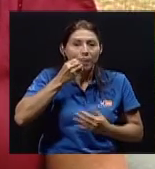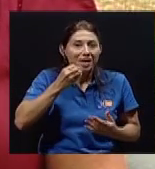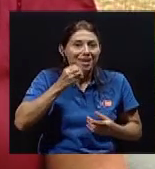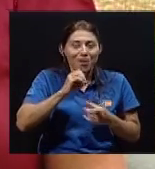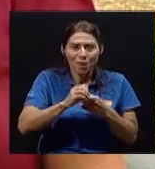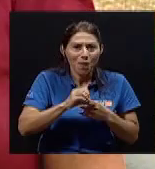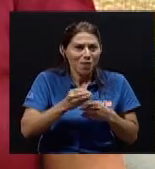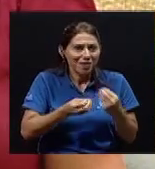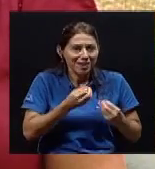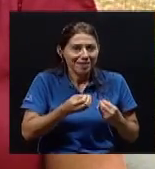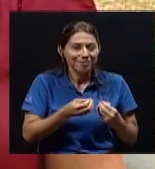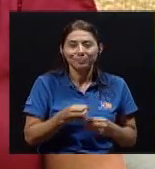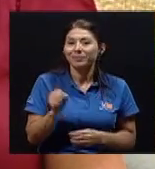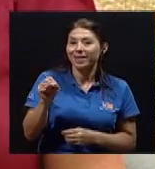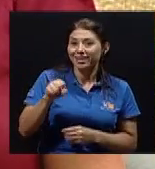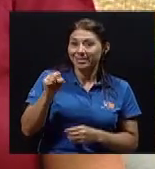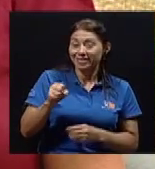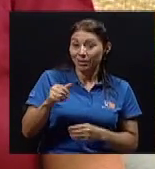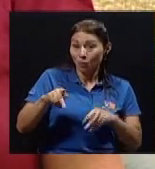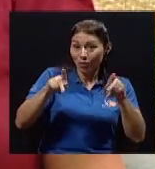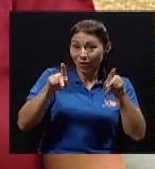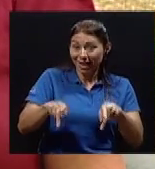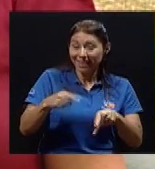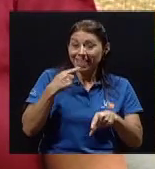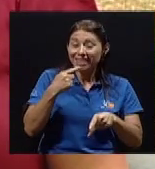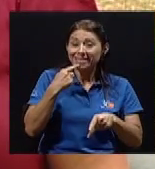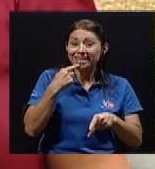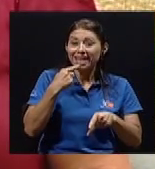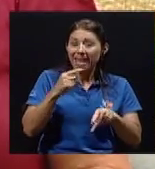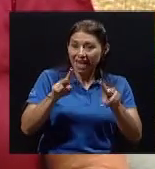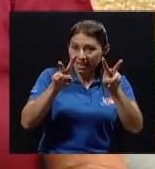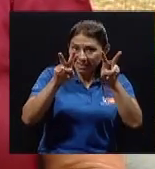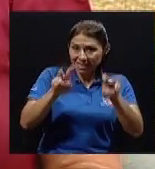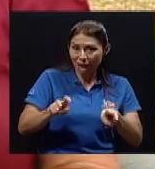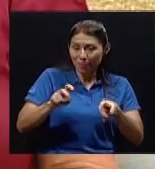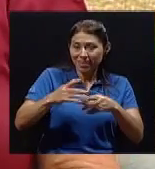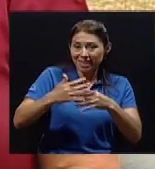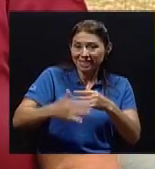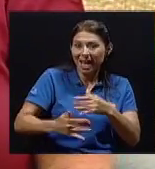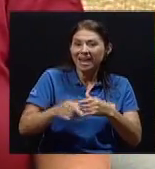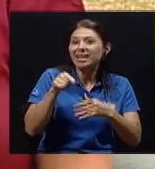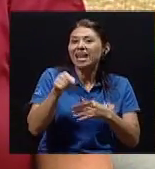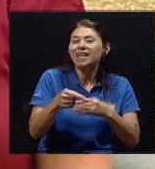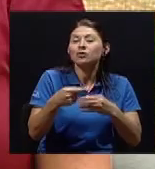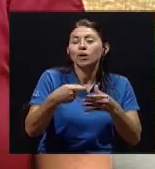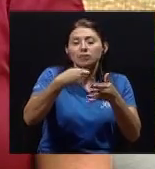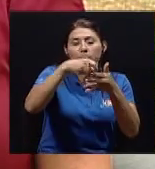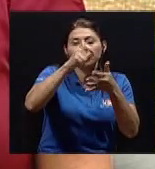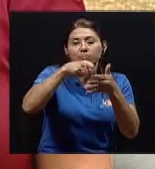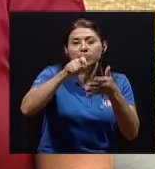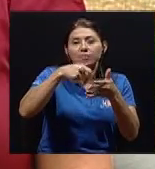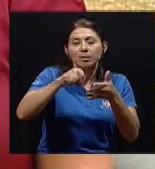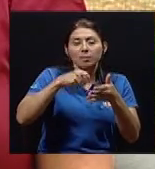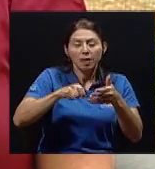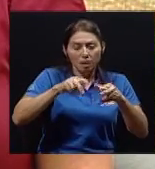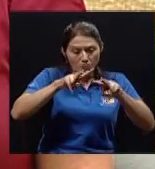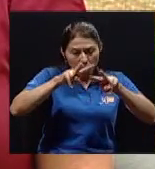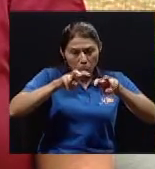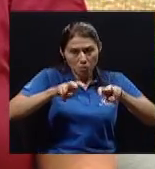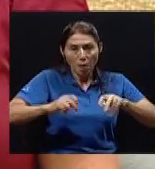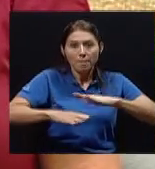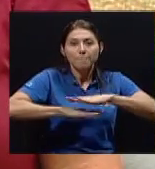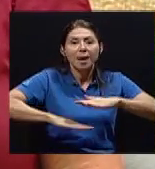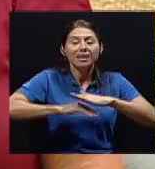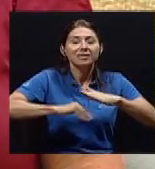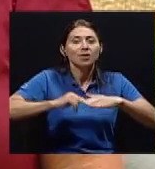referirse cuando se dice un examen de sangre es un perfil básico, normal, de lípidos sobre todo. Para hacer un perfil